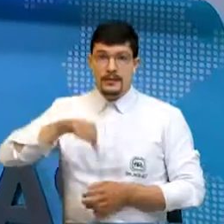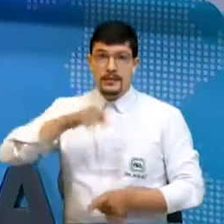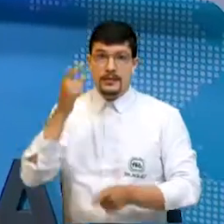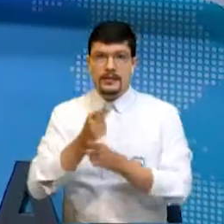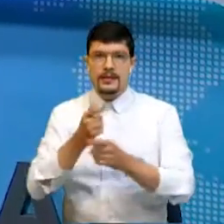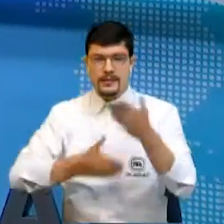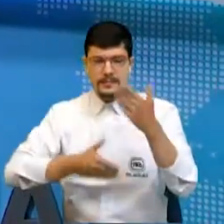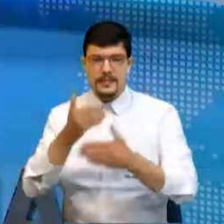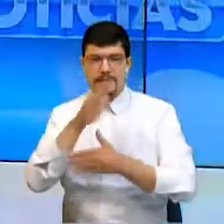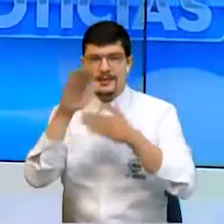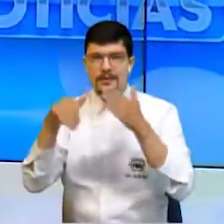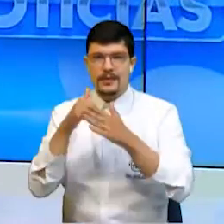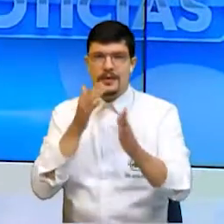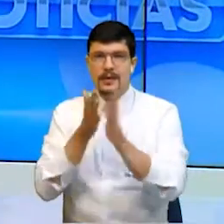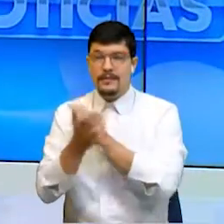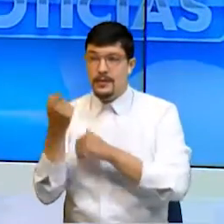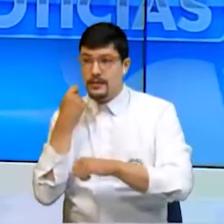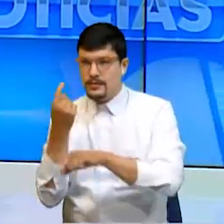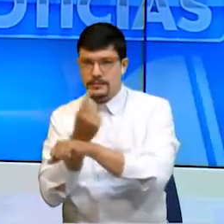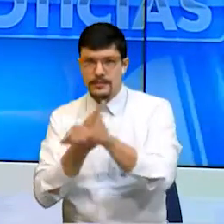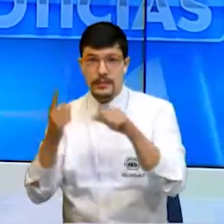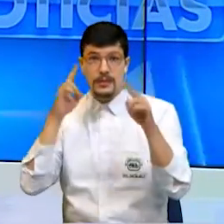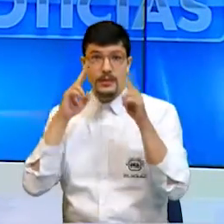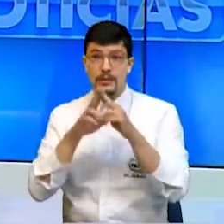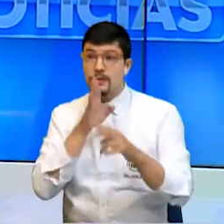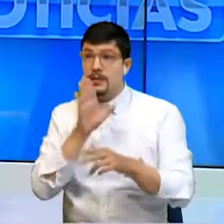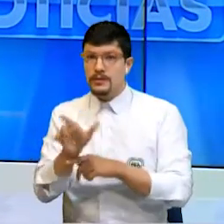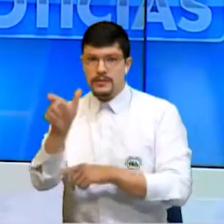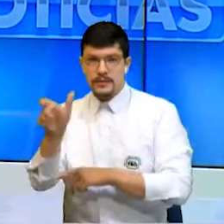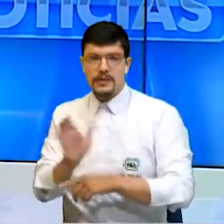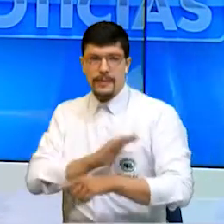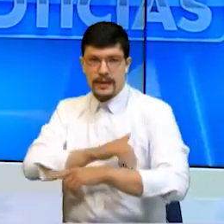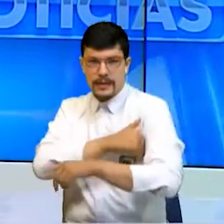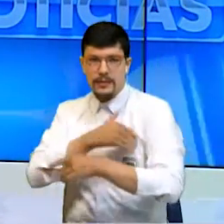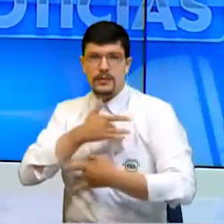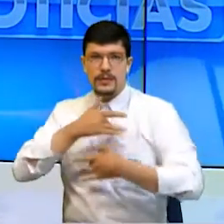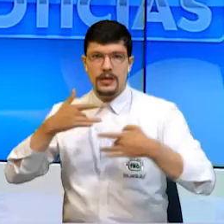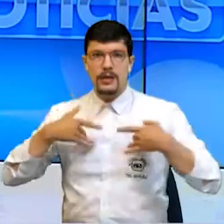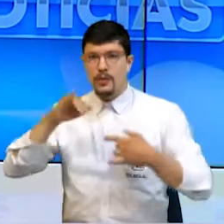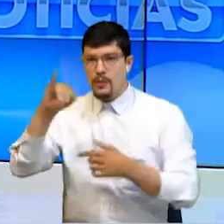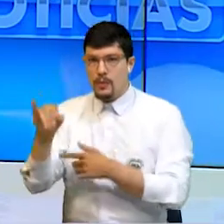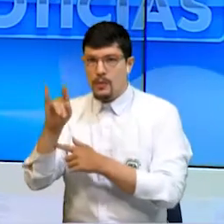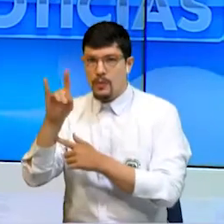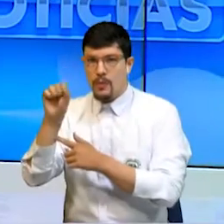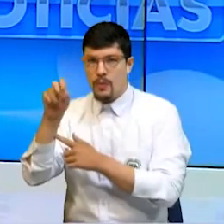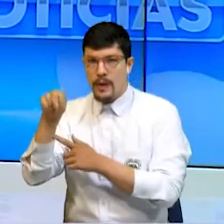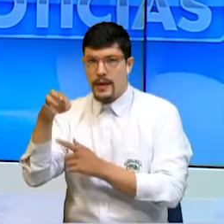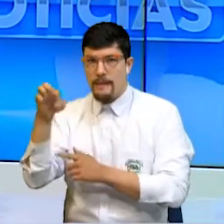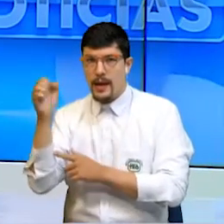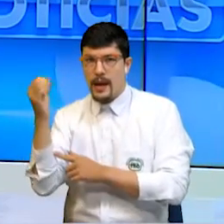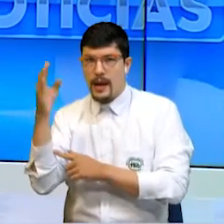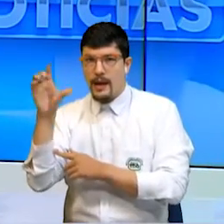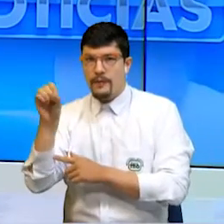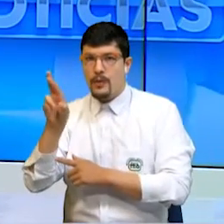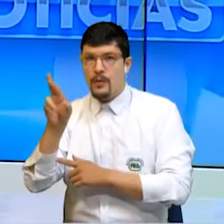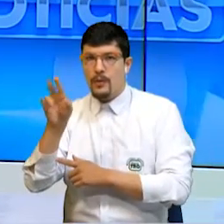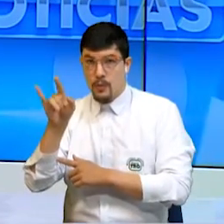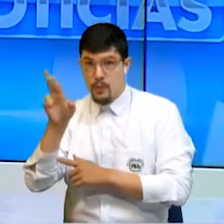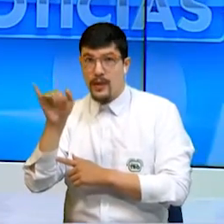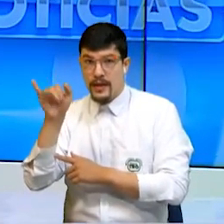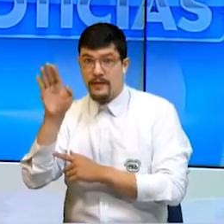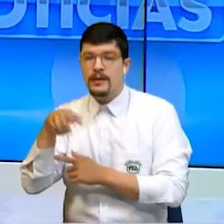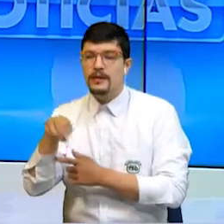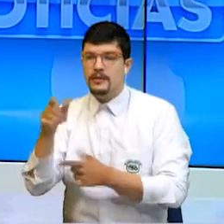es con la información en las últimas horas se conoció por parte del ministro de salud juan pablo uribe que ya está listo el decreto para afiliar a los migrantes